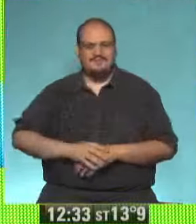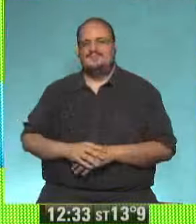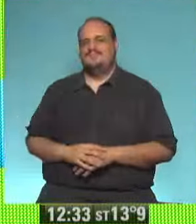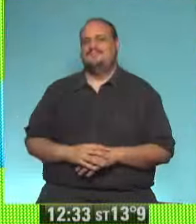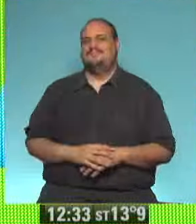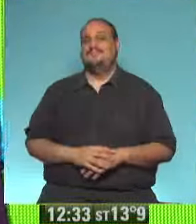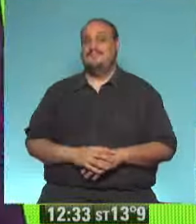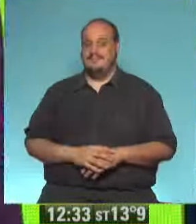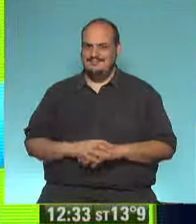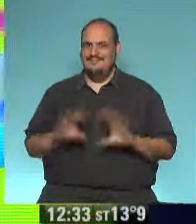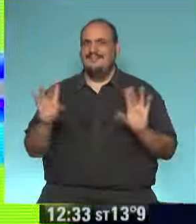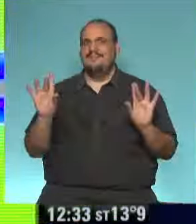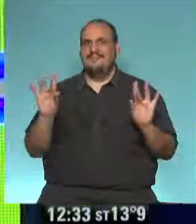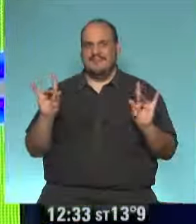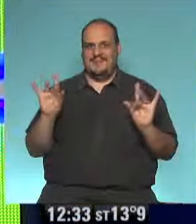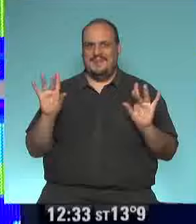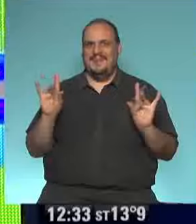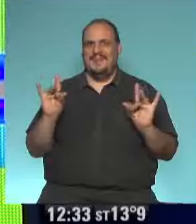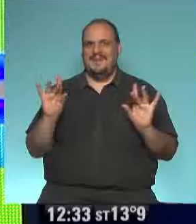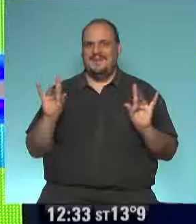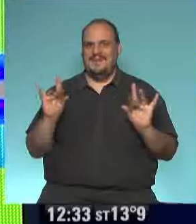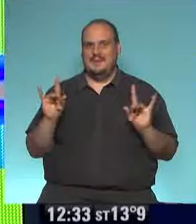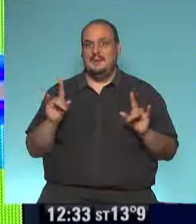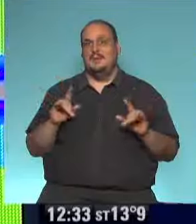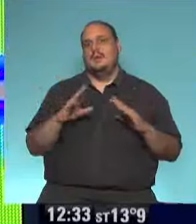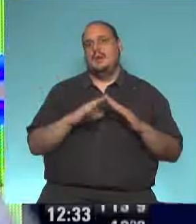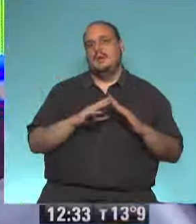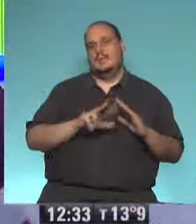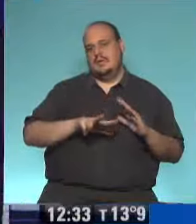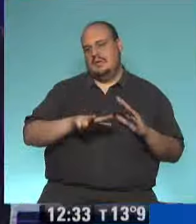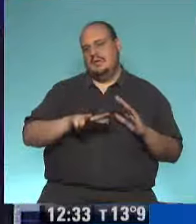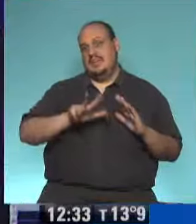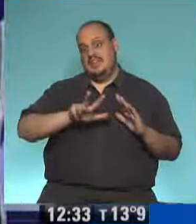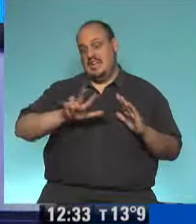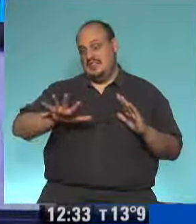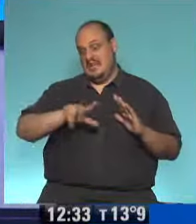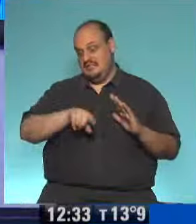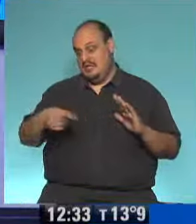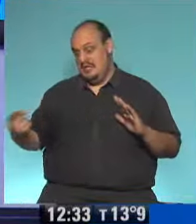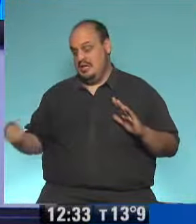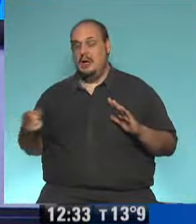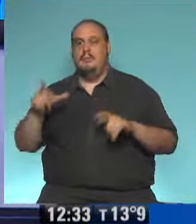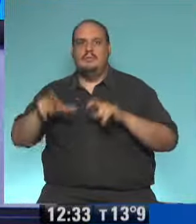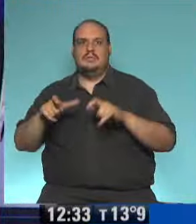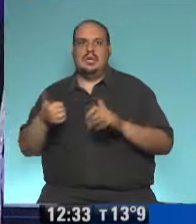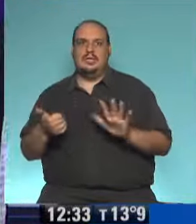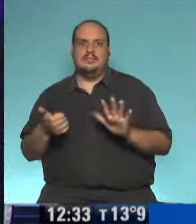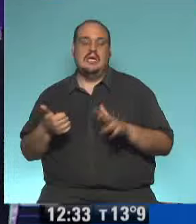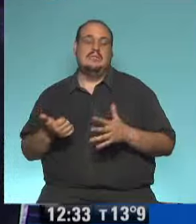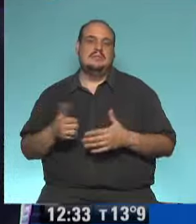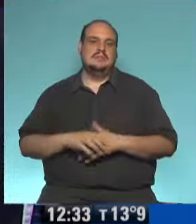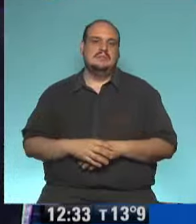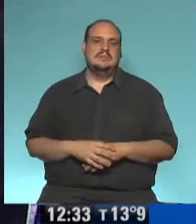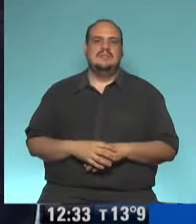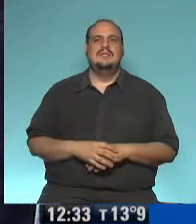Bueno, qué difícil, ¿no? Sí, pero ¿cómo 35 cuadras, un ambiente y medio para seis, es casi. Igual, empezaste bien